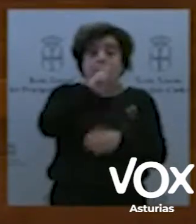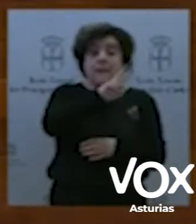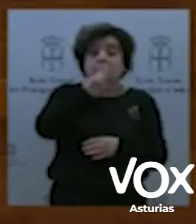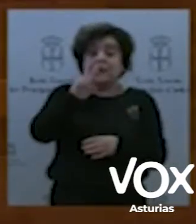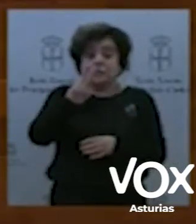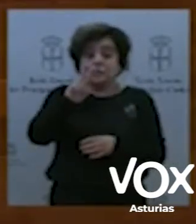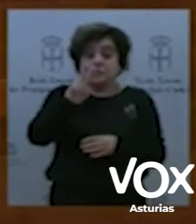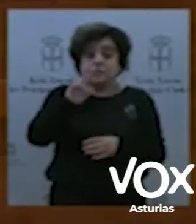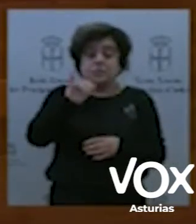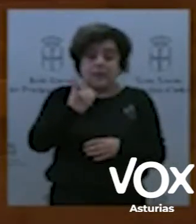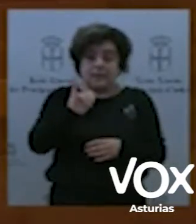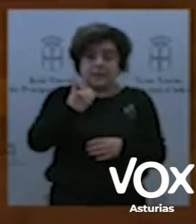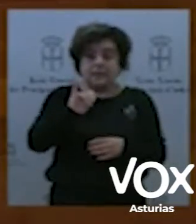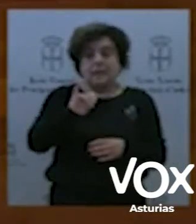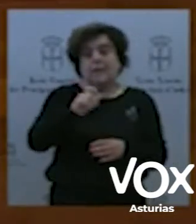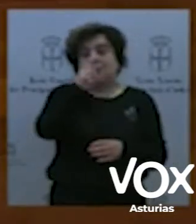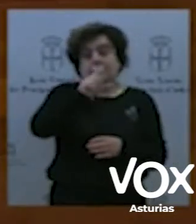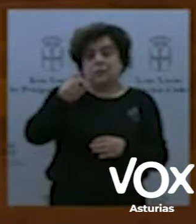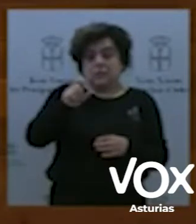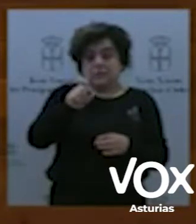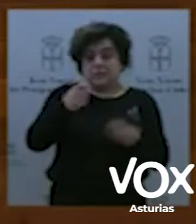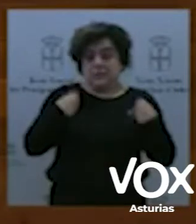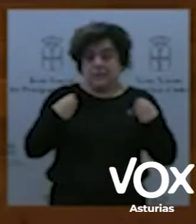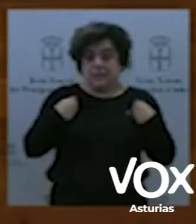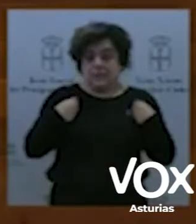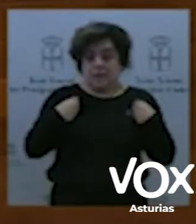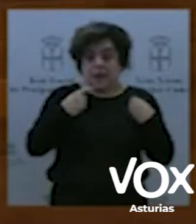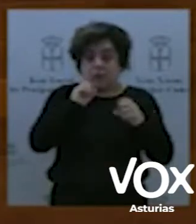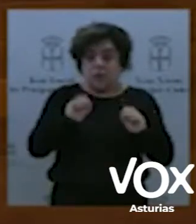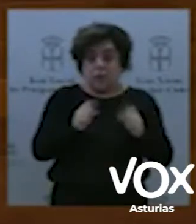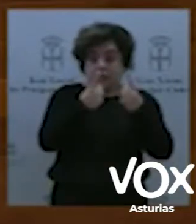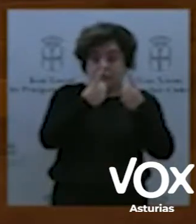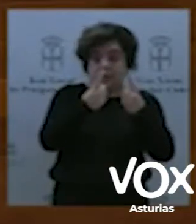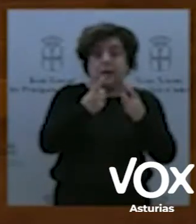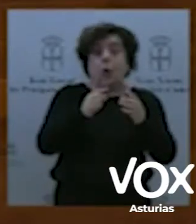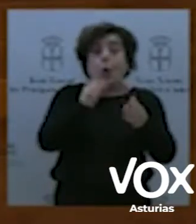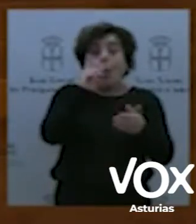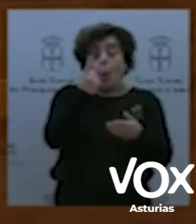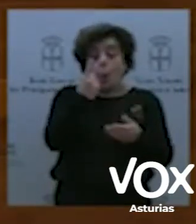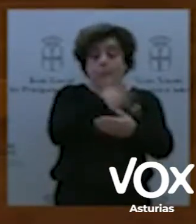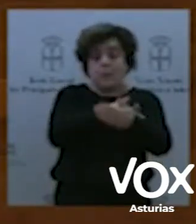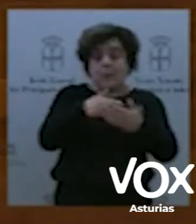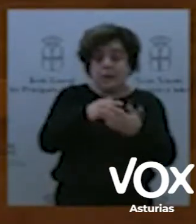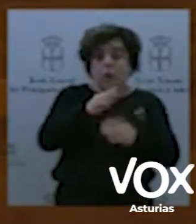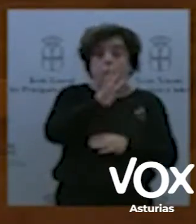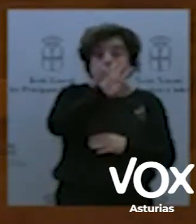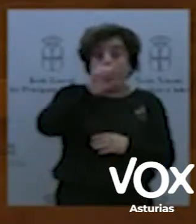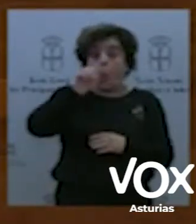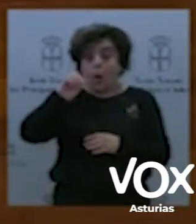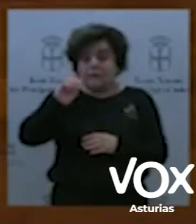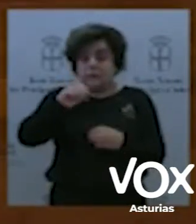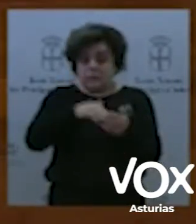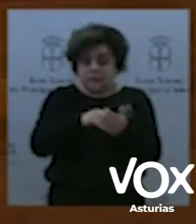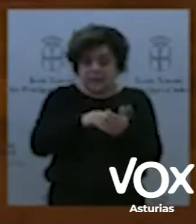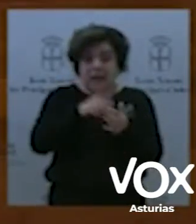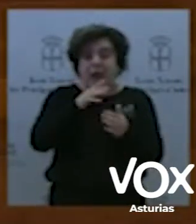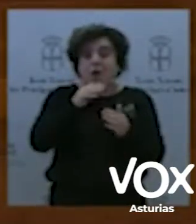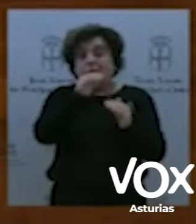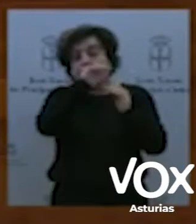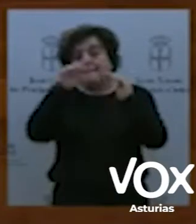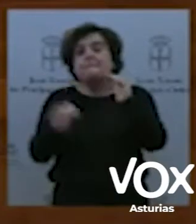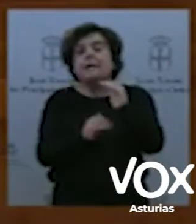oficiales que nos situaban en 1.004.000, Asturias ya ha bajado del millón, señorías. Hasta en Yermes y Tameza se ha perdido